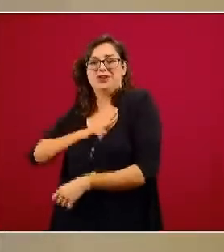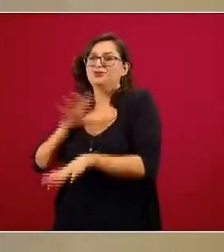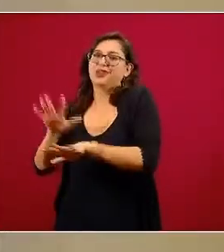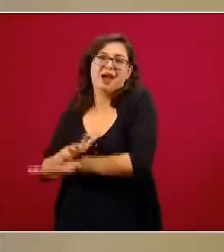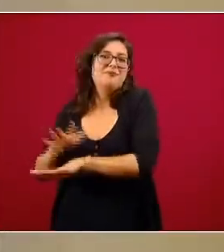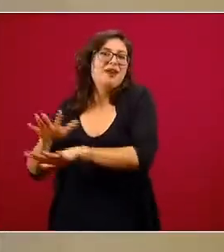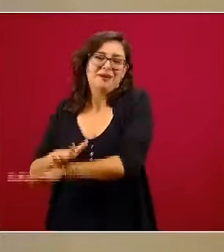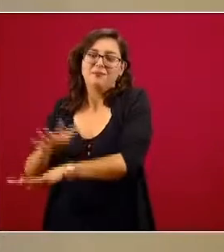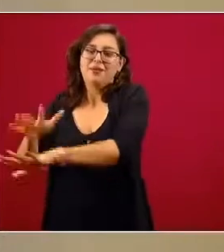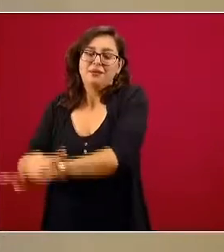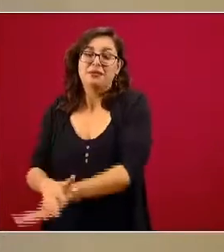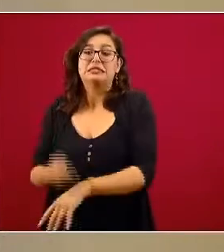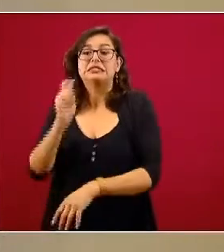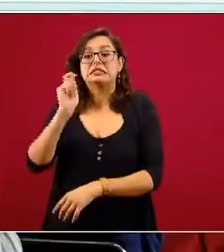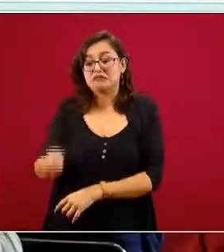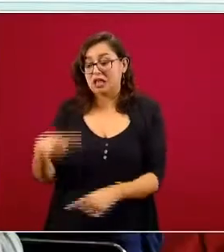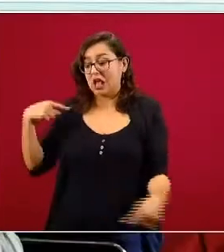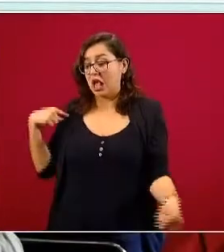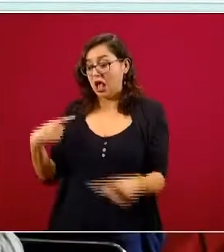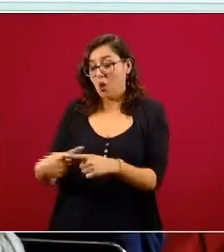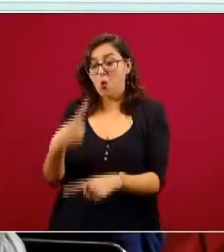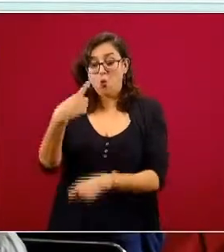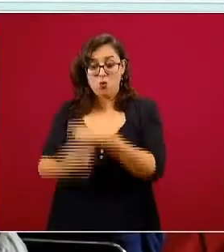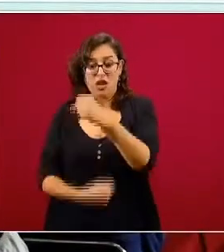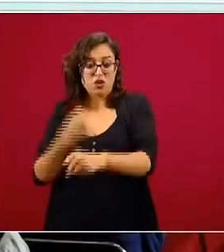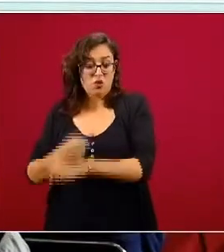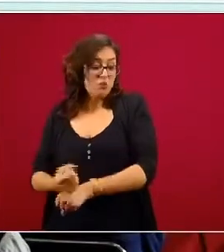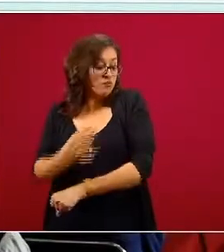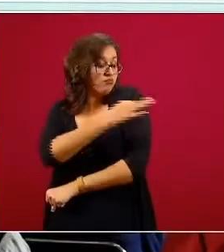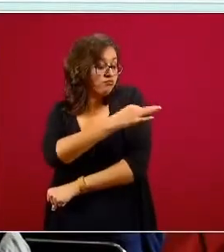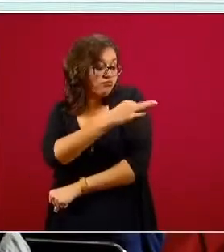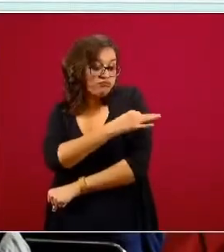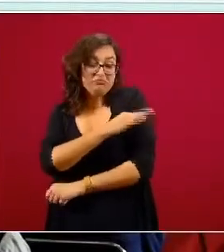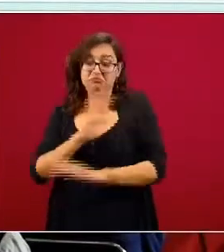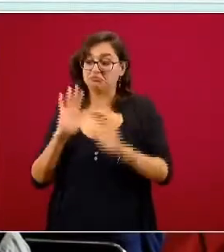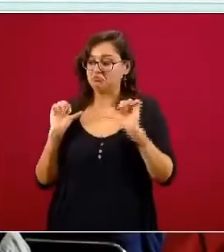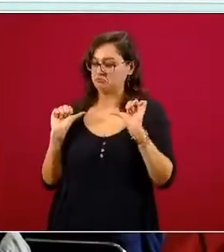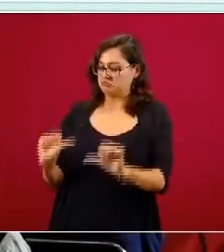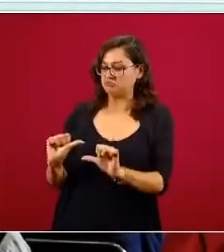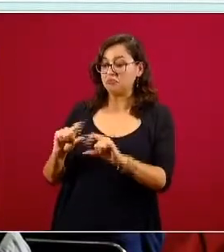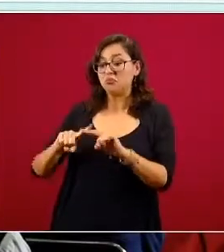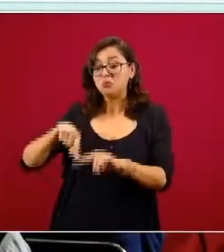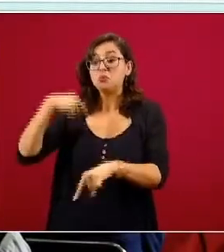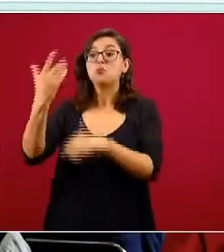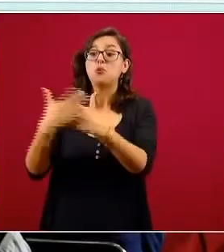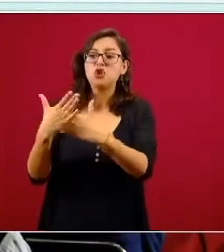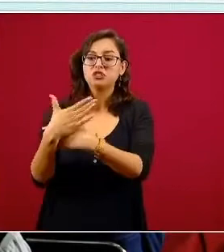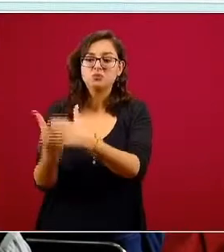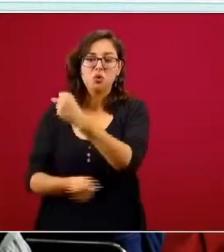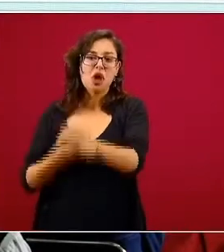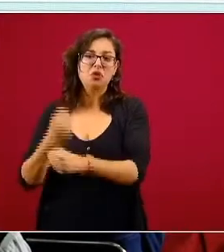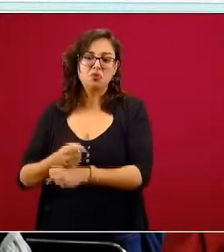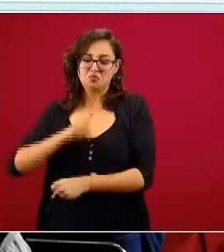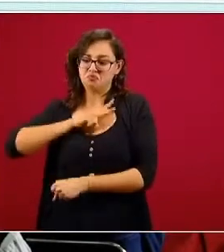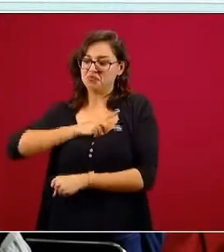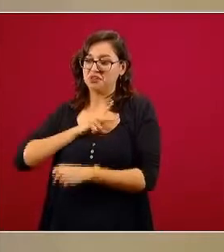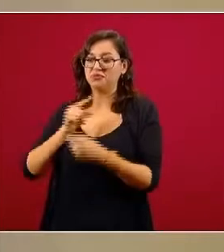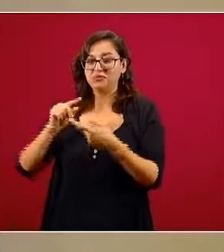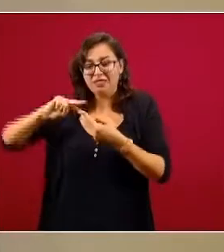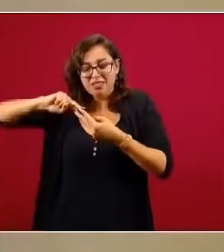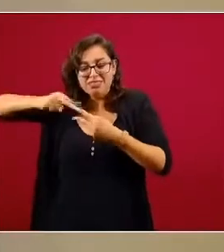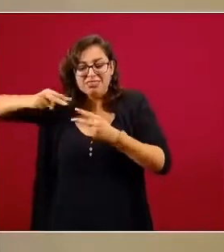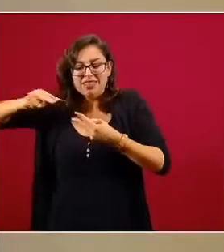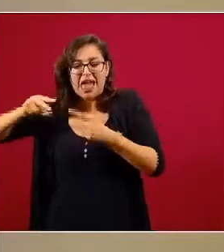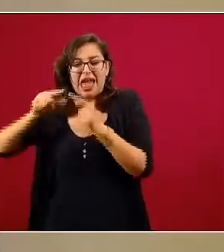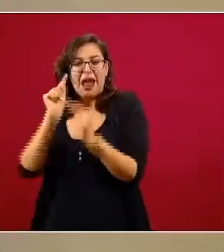contra la influenza en un año, al año siguiente se expone a un virus que es sustancialmente diferente